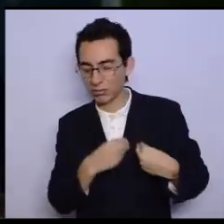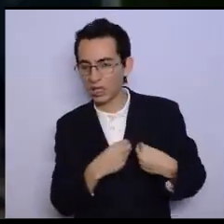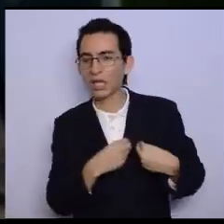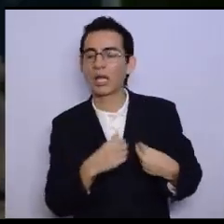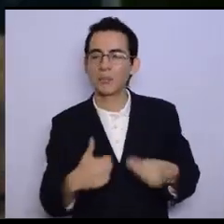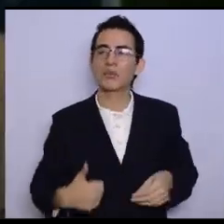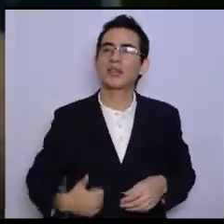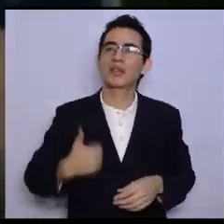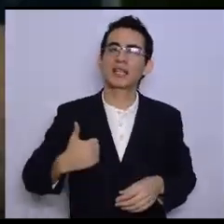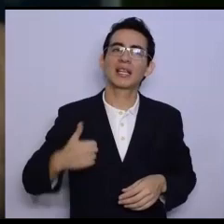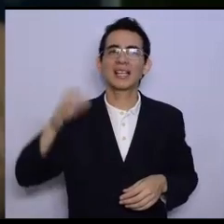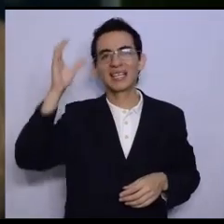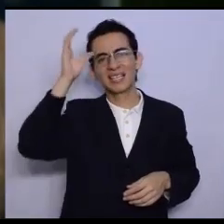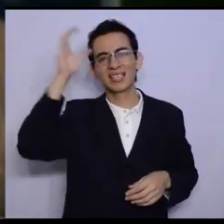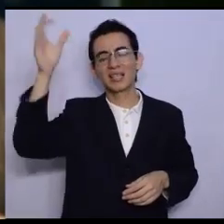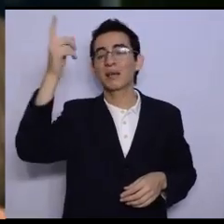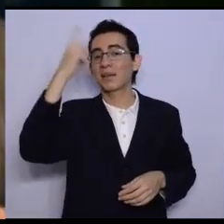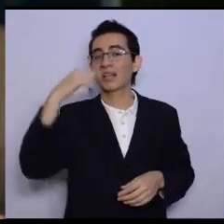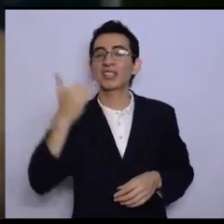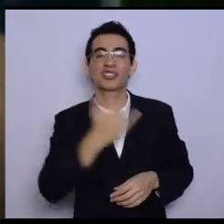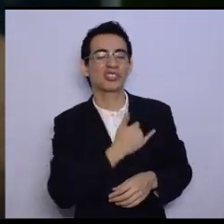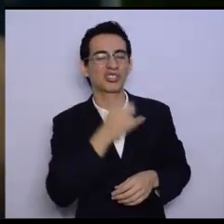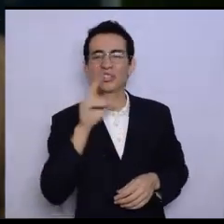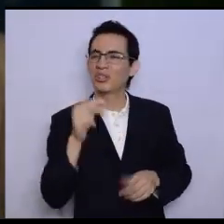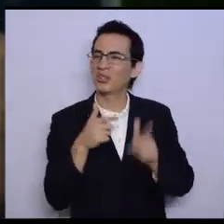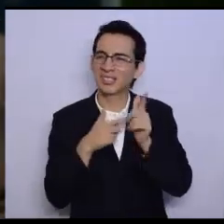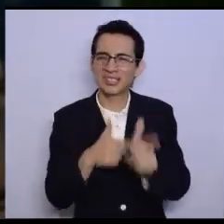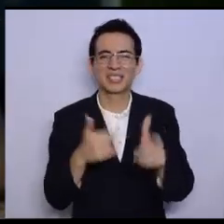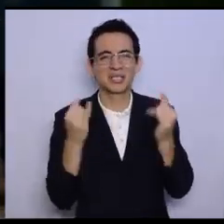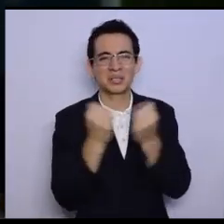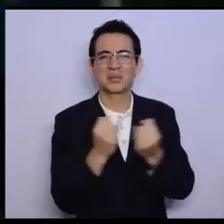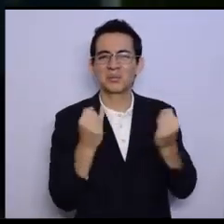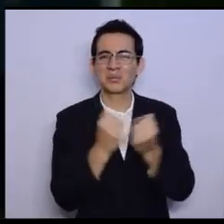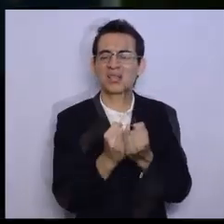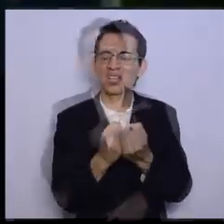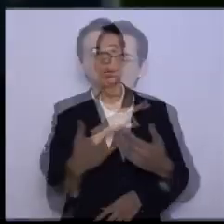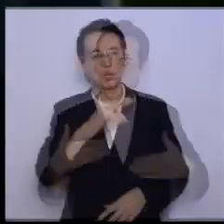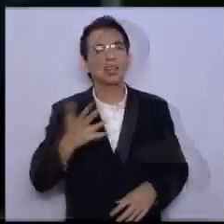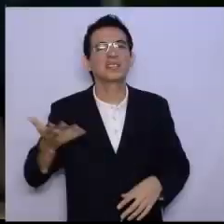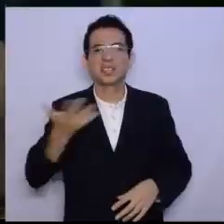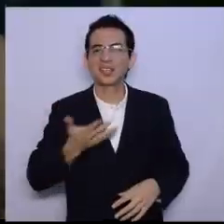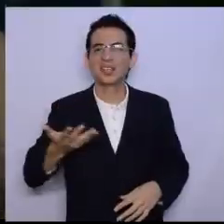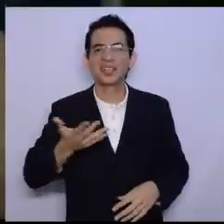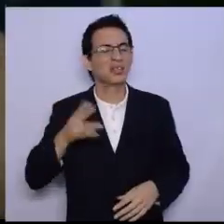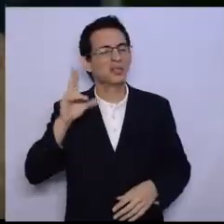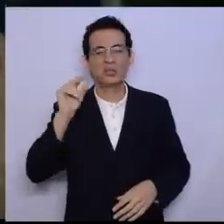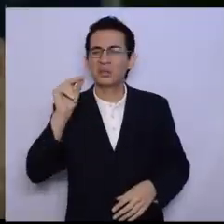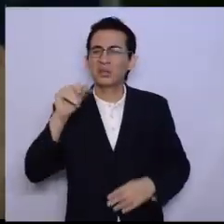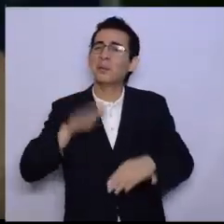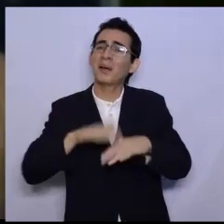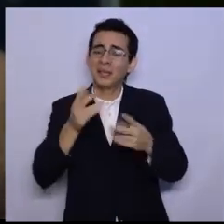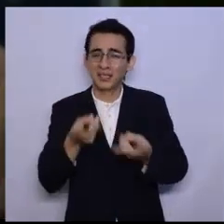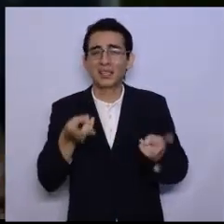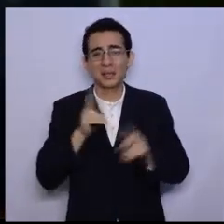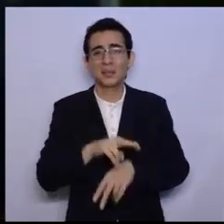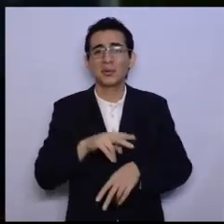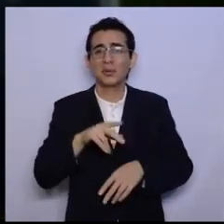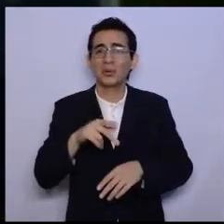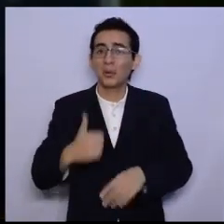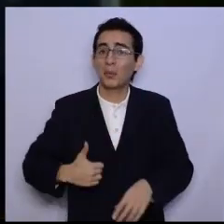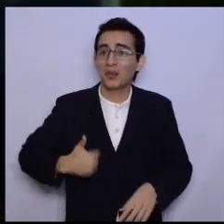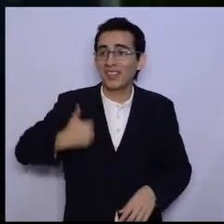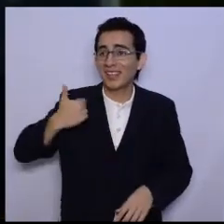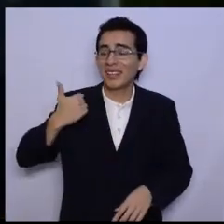En otras palabras, para que no confíe yo en mis habilidades, mis recursos humanos, sino en el poder de la